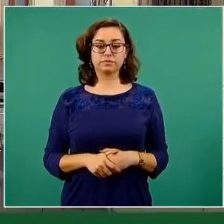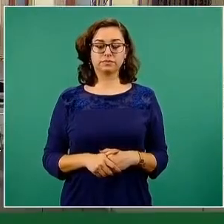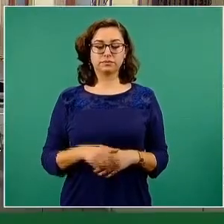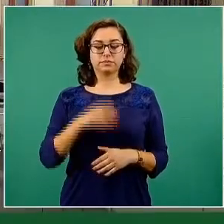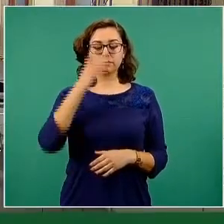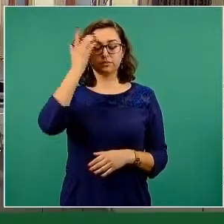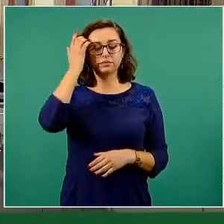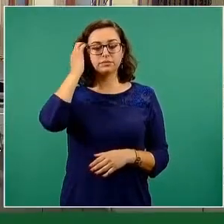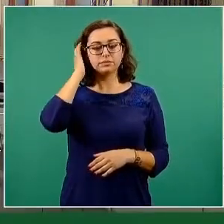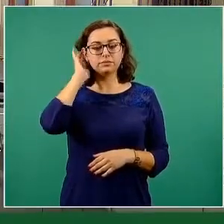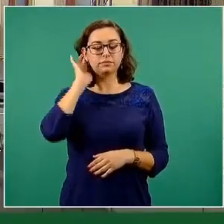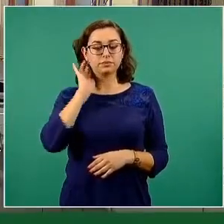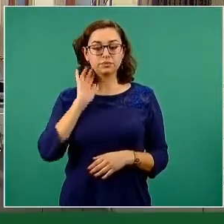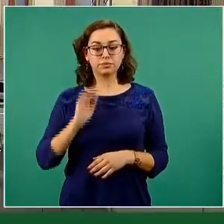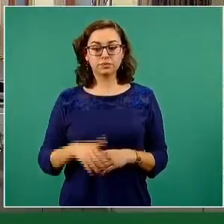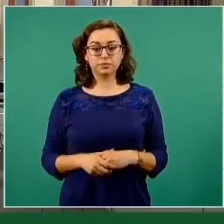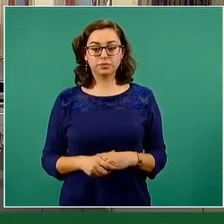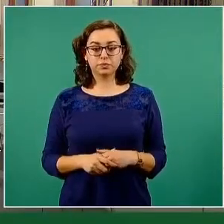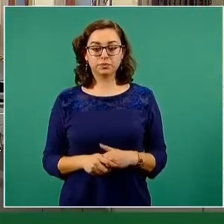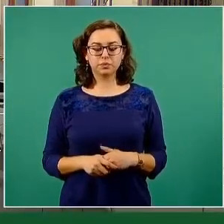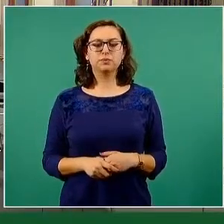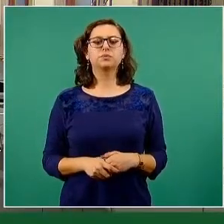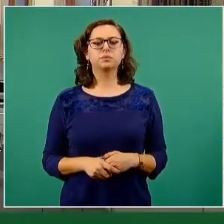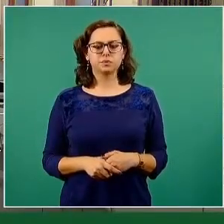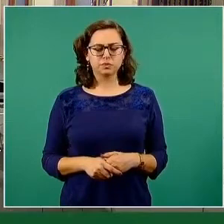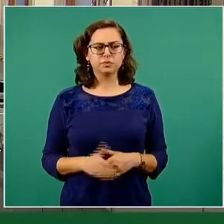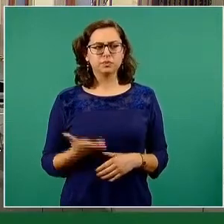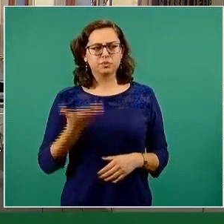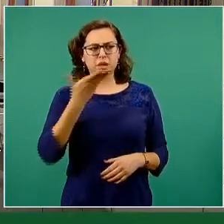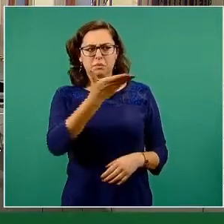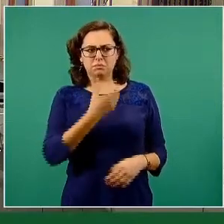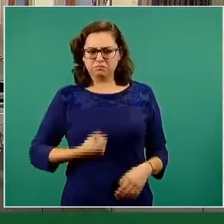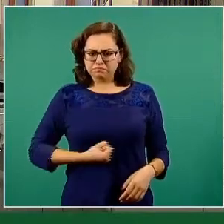En el centro de vacunación lo de pedir ultrasonido.